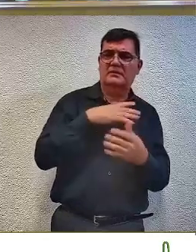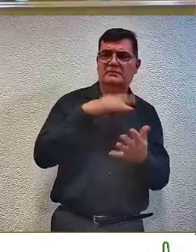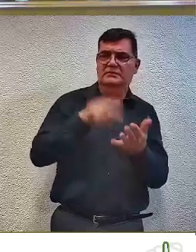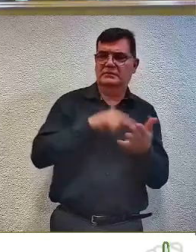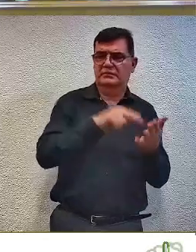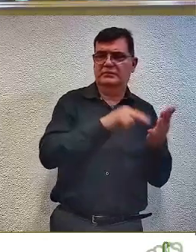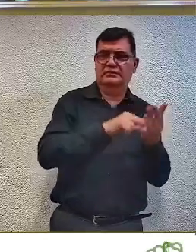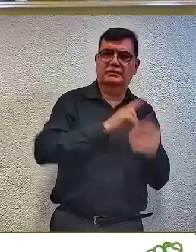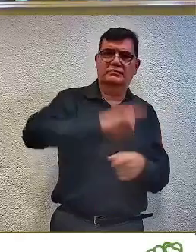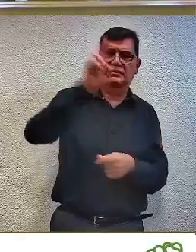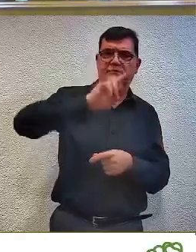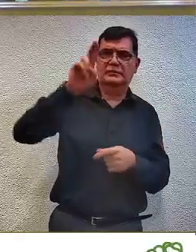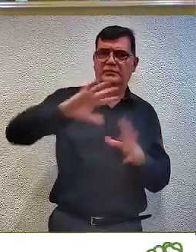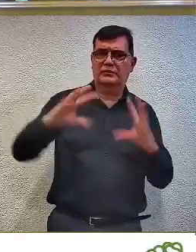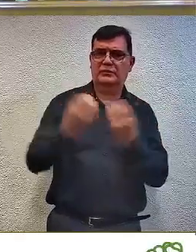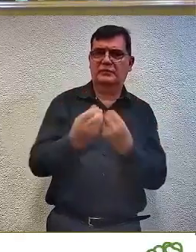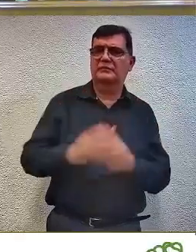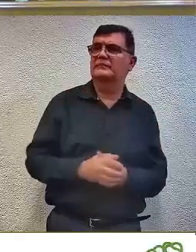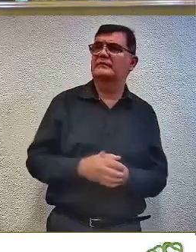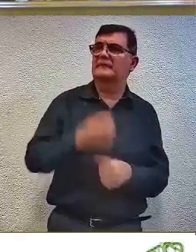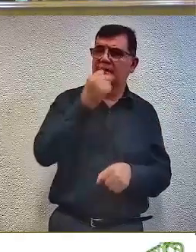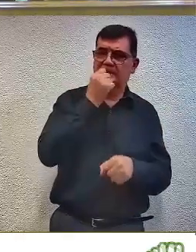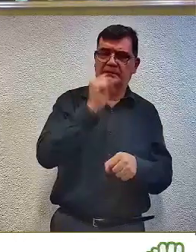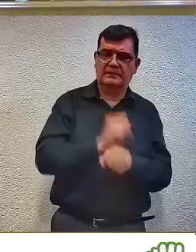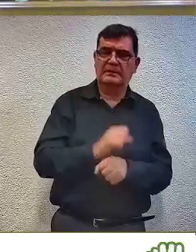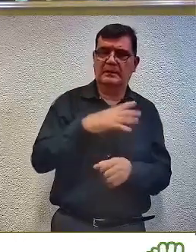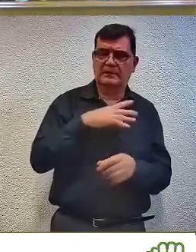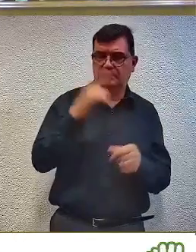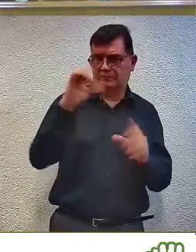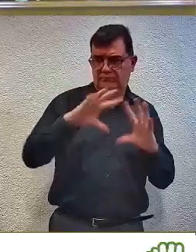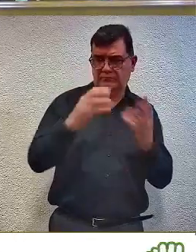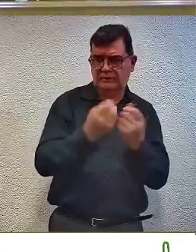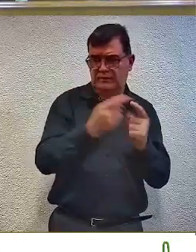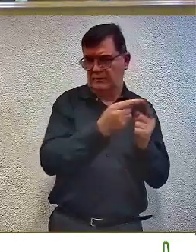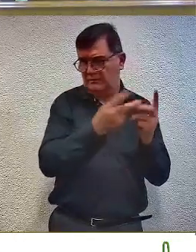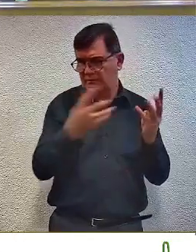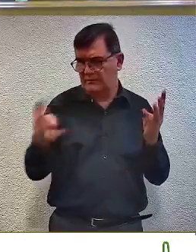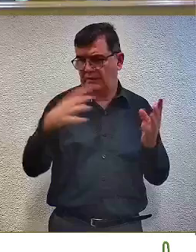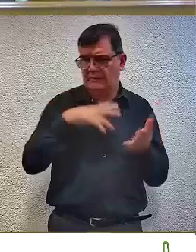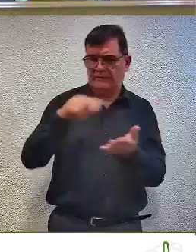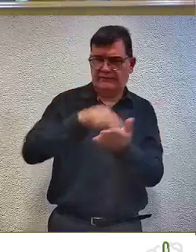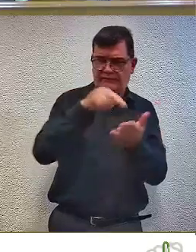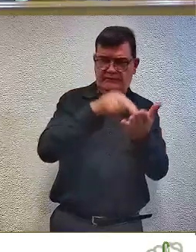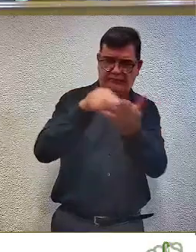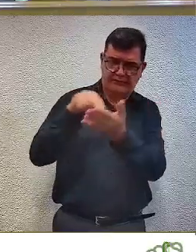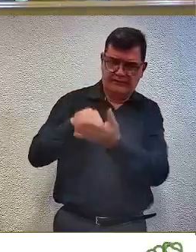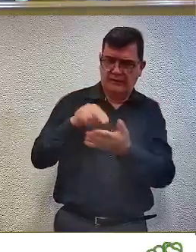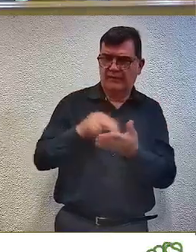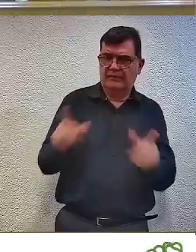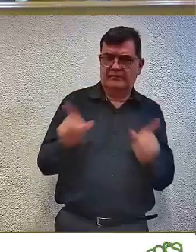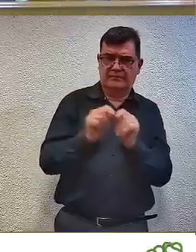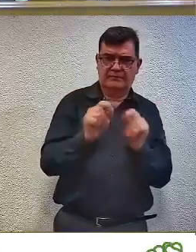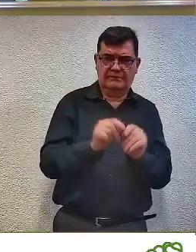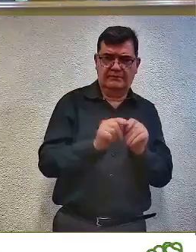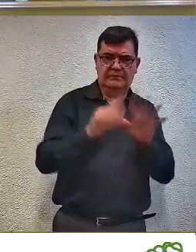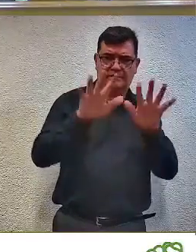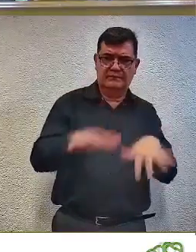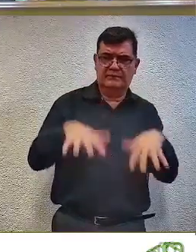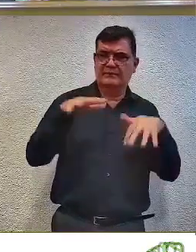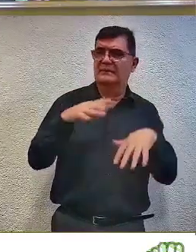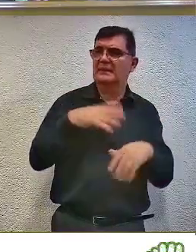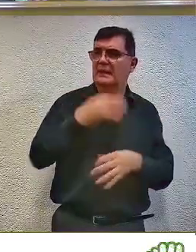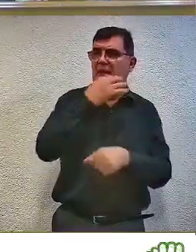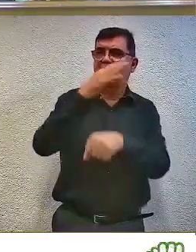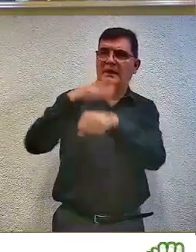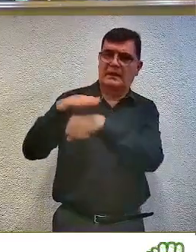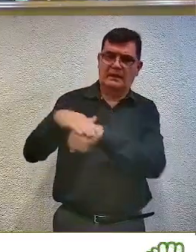aprobados por unanimidad. Gracias, secretario. En consecuencia, sírvase recabar las firmas a la conclusión de la presente sesión y